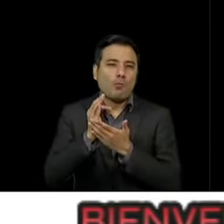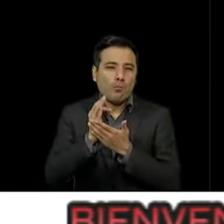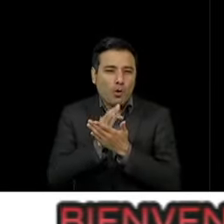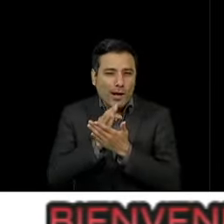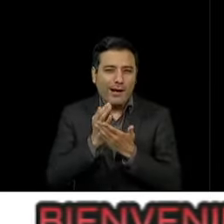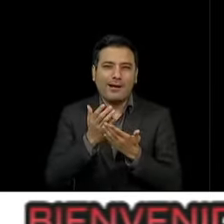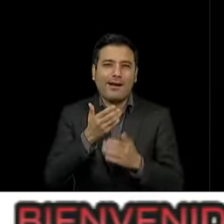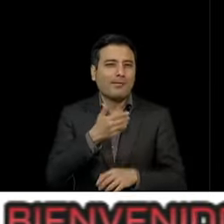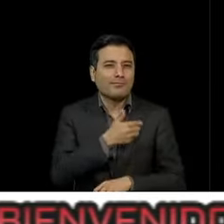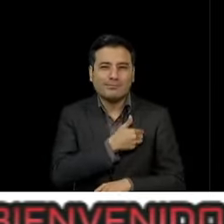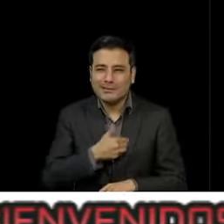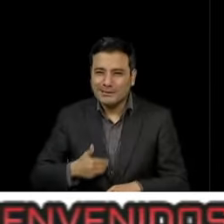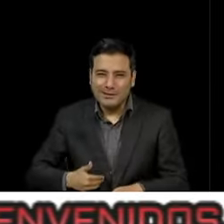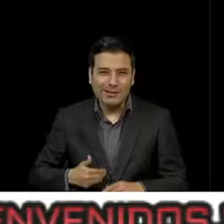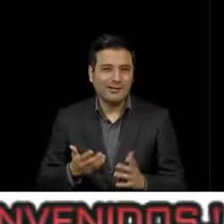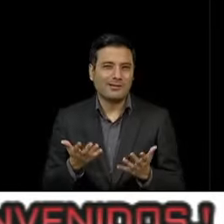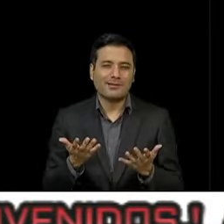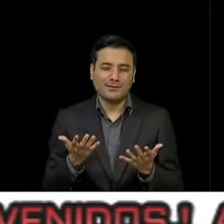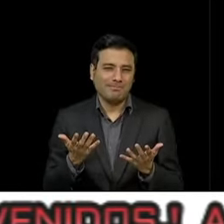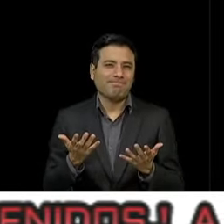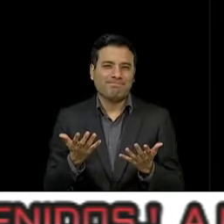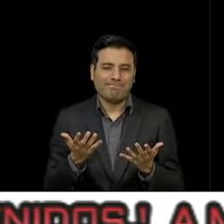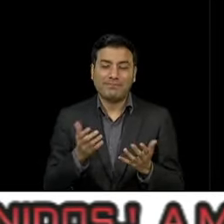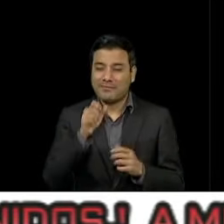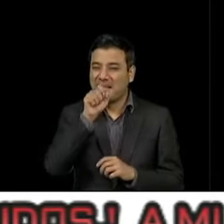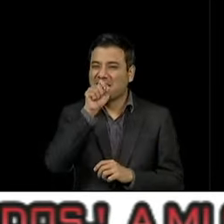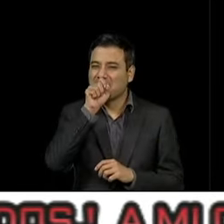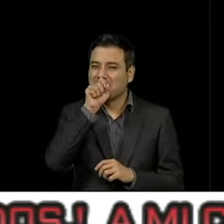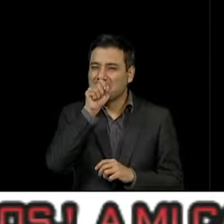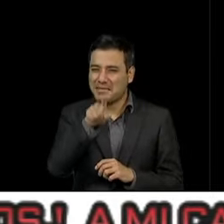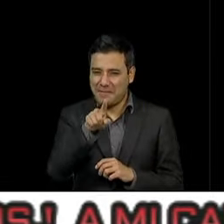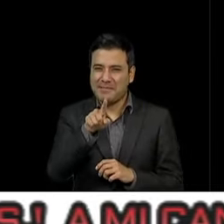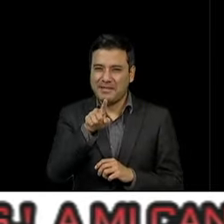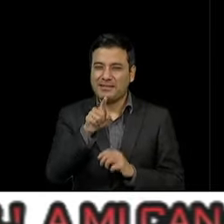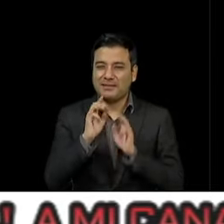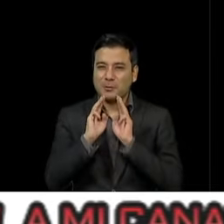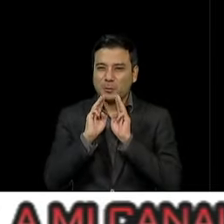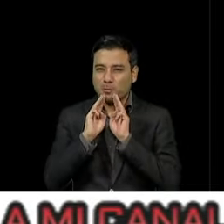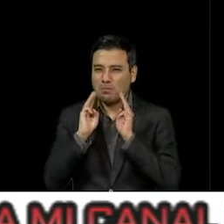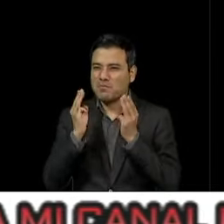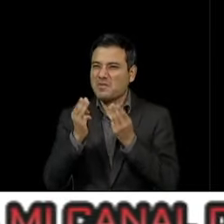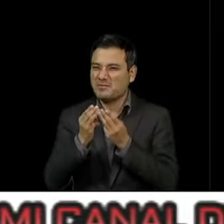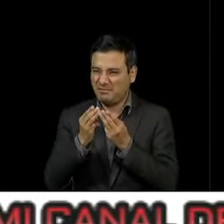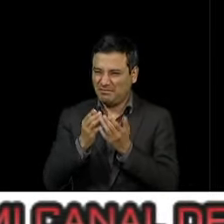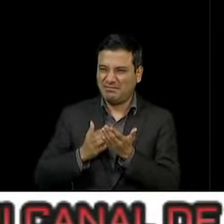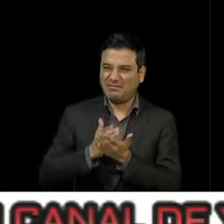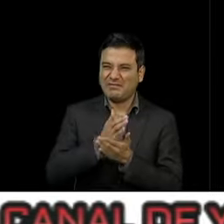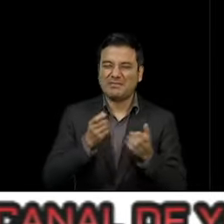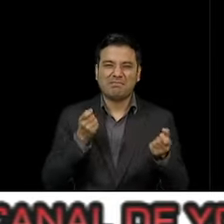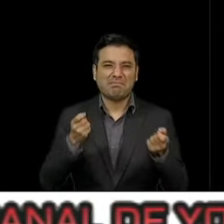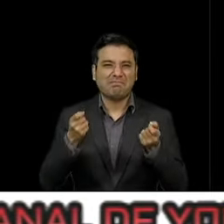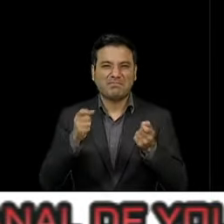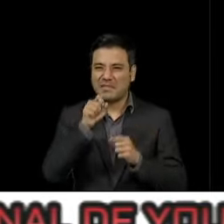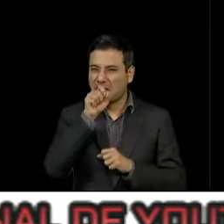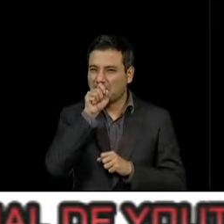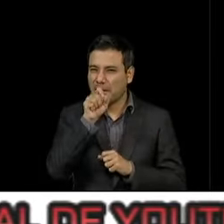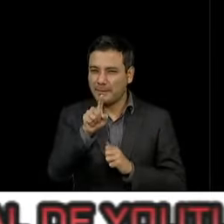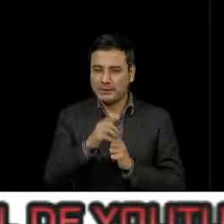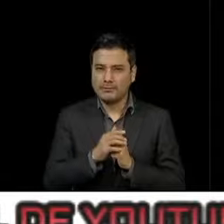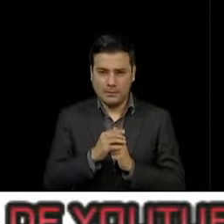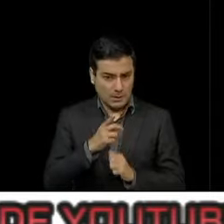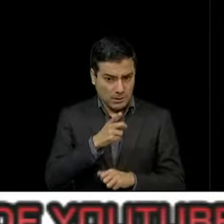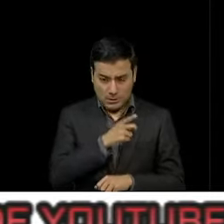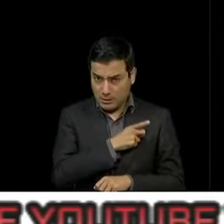esa elección. Y por supuesto hay que decirlo, con la intervención del crimen organizado. Entonces hay que ser muy